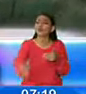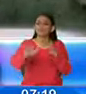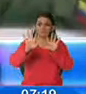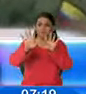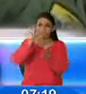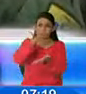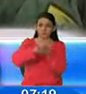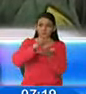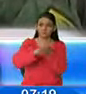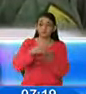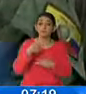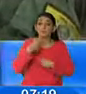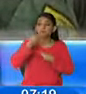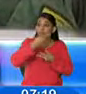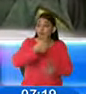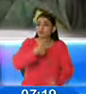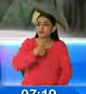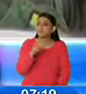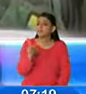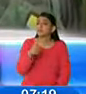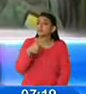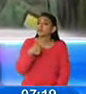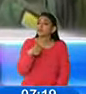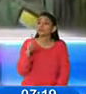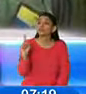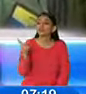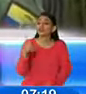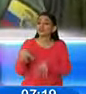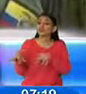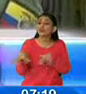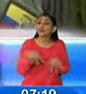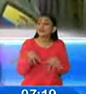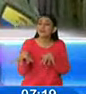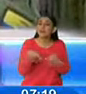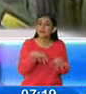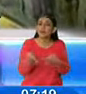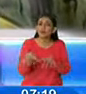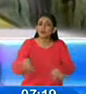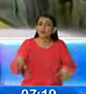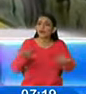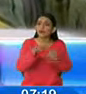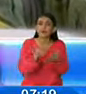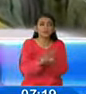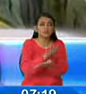esa información nosotros no la tenemos que dar. Nosotros somos coordinadores del recinto, sí. ¿Por qué? Porque